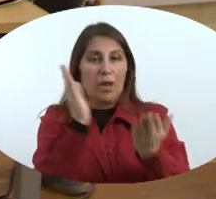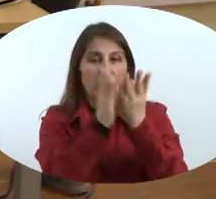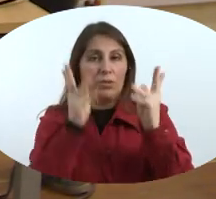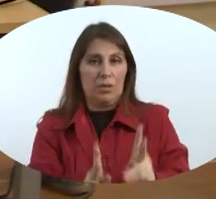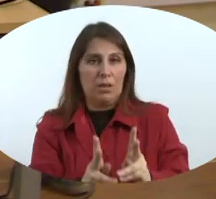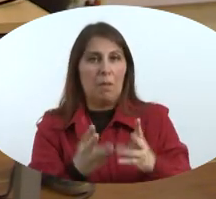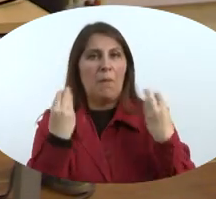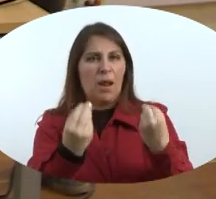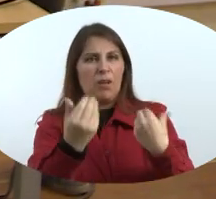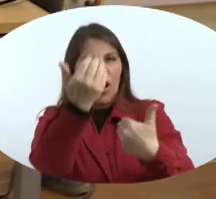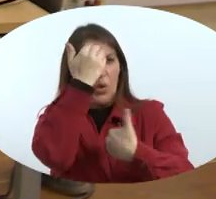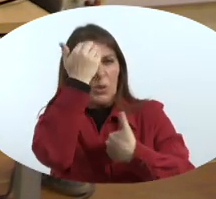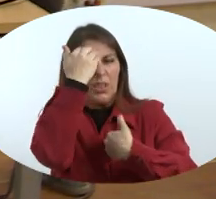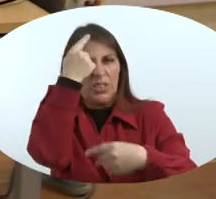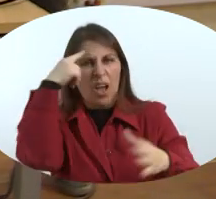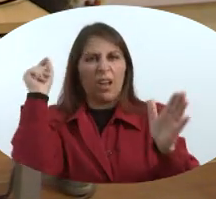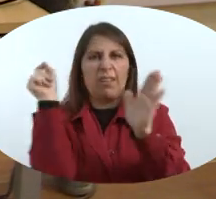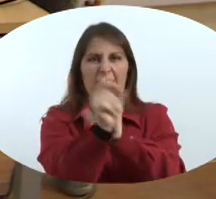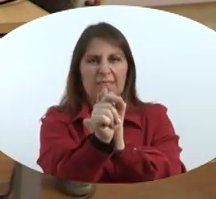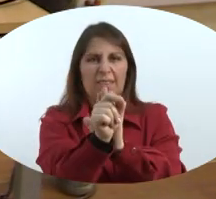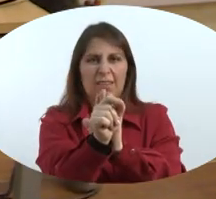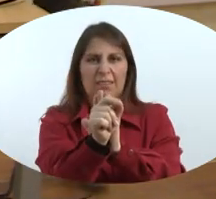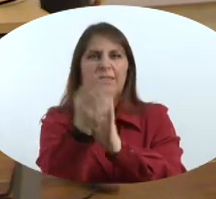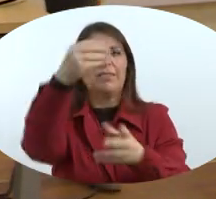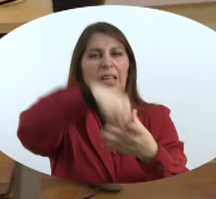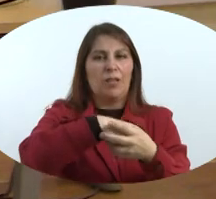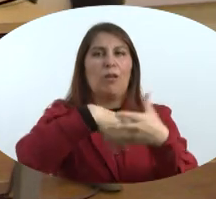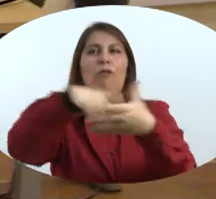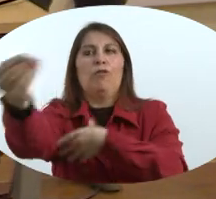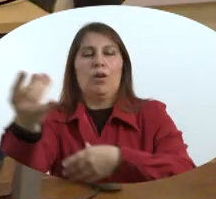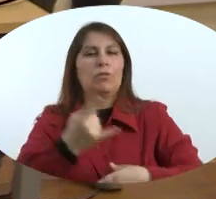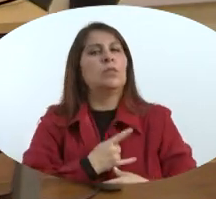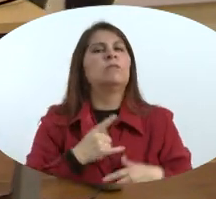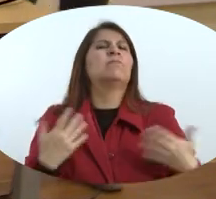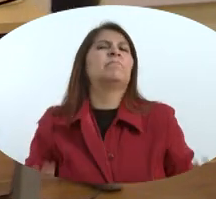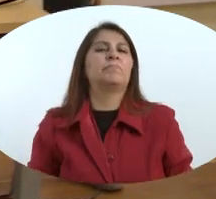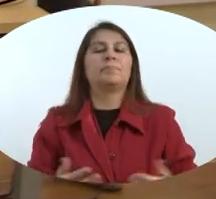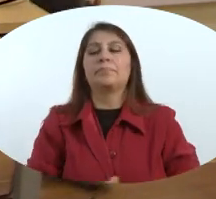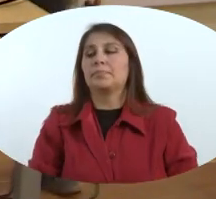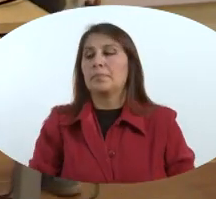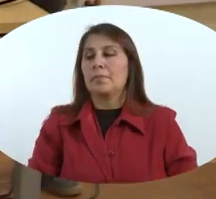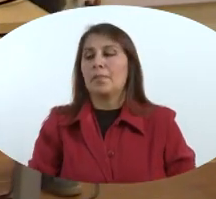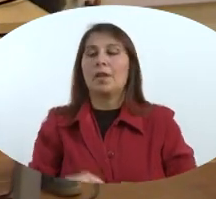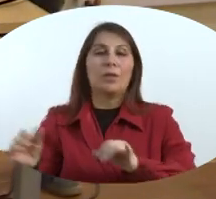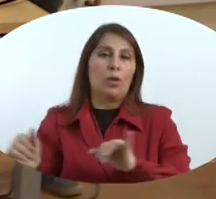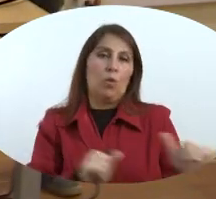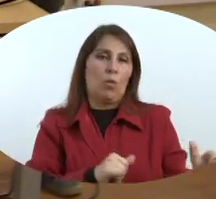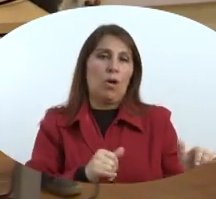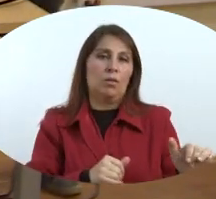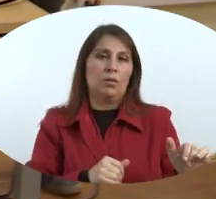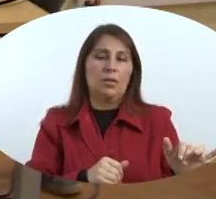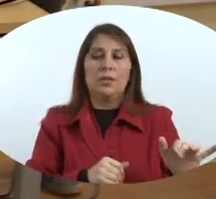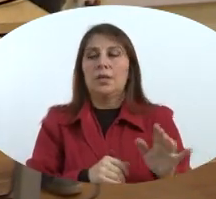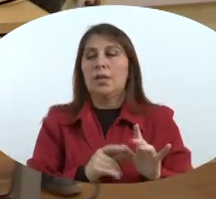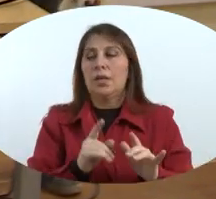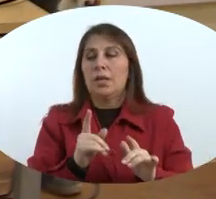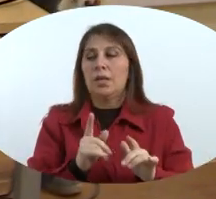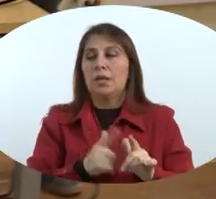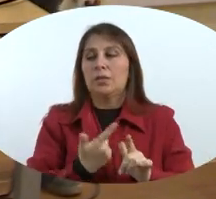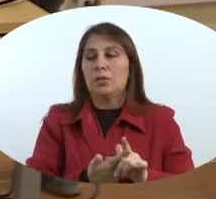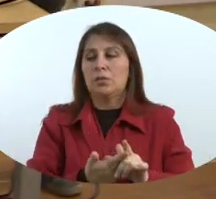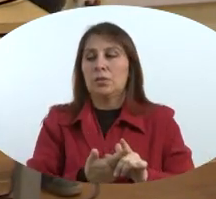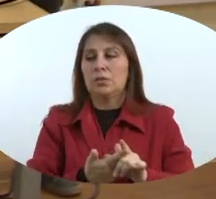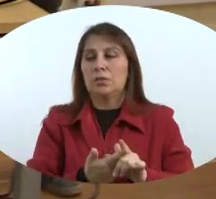dentro y fuera de la universidad entonces vamos a hacerlo como ya lo hemos hecho en las otras ocasiones al orden inverso